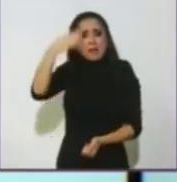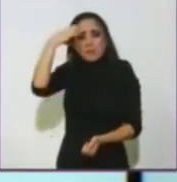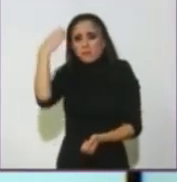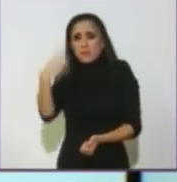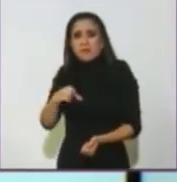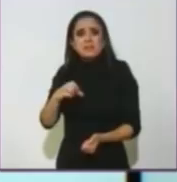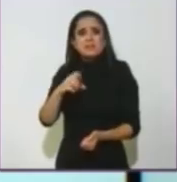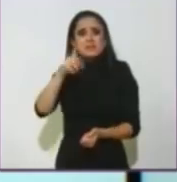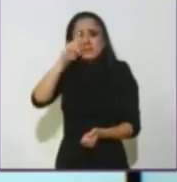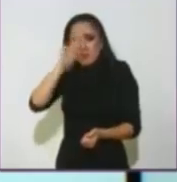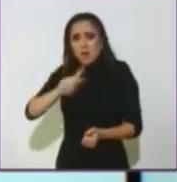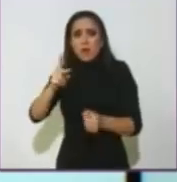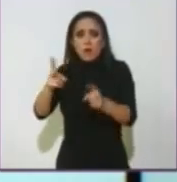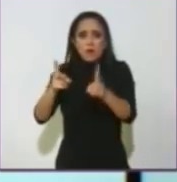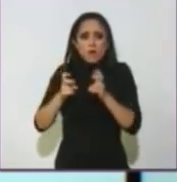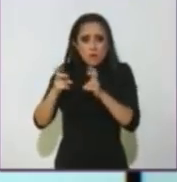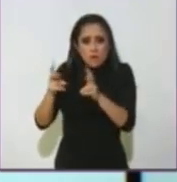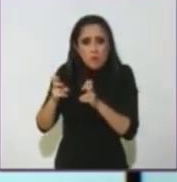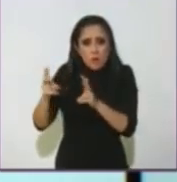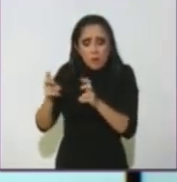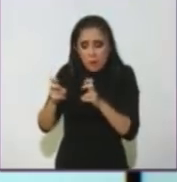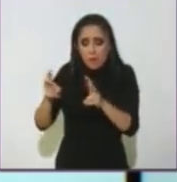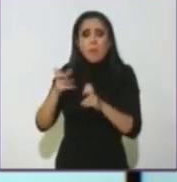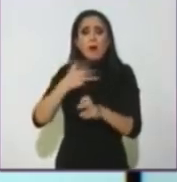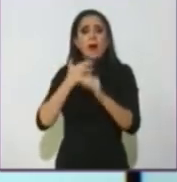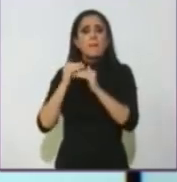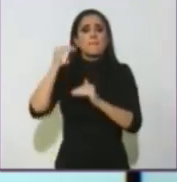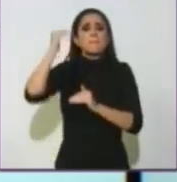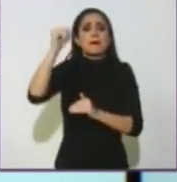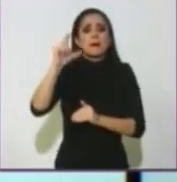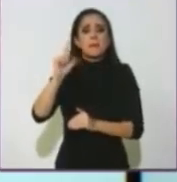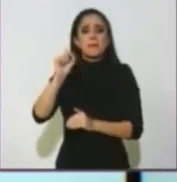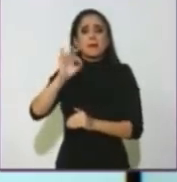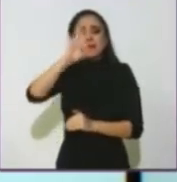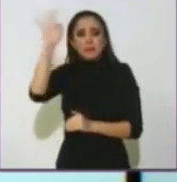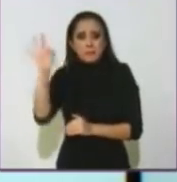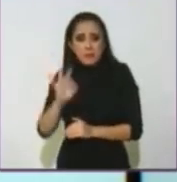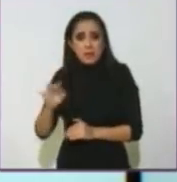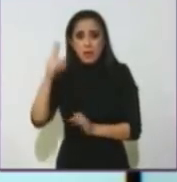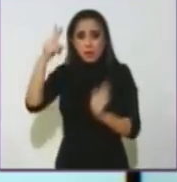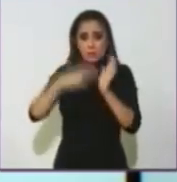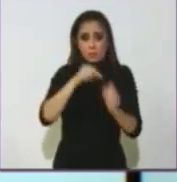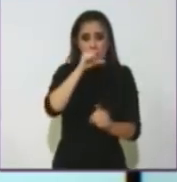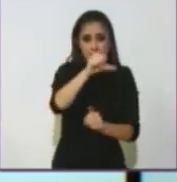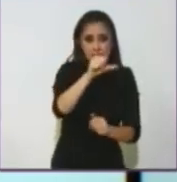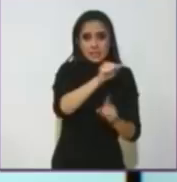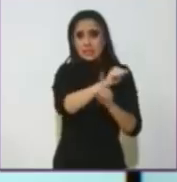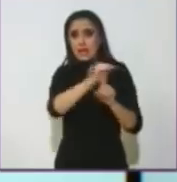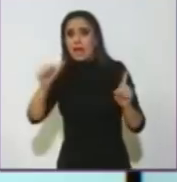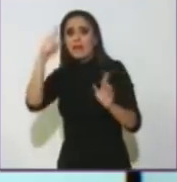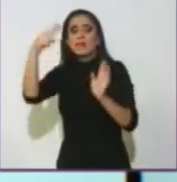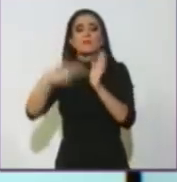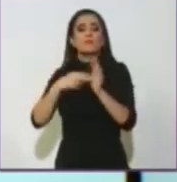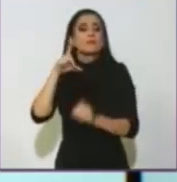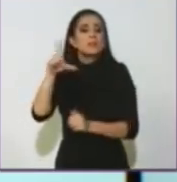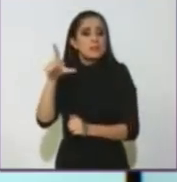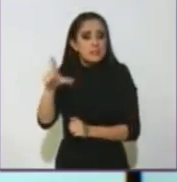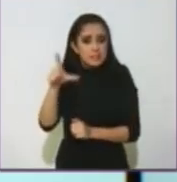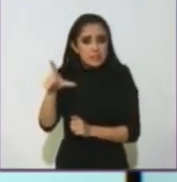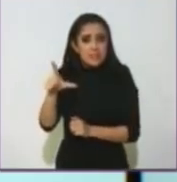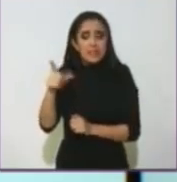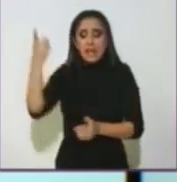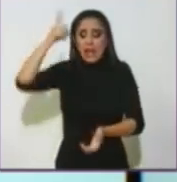el robo el robo se incrementó 20 por ciento de 2016 a 2017 la